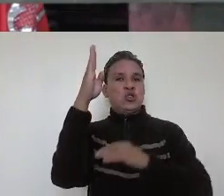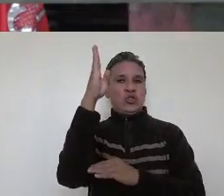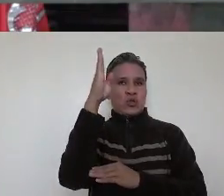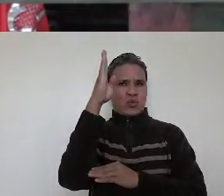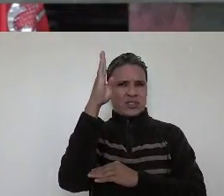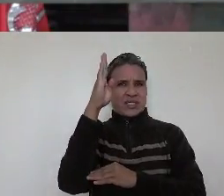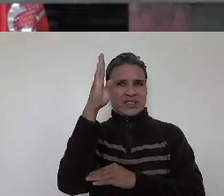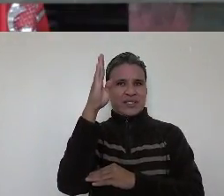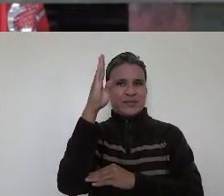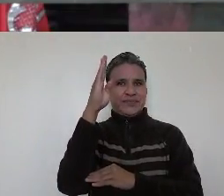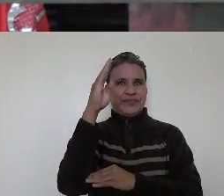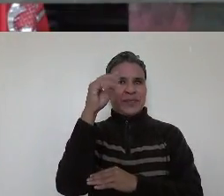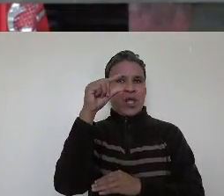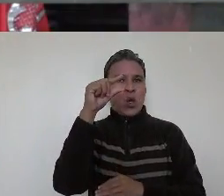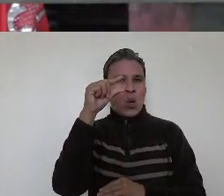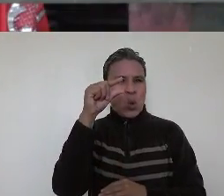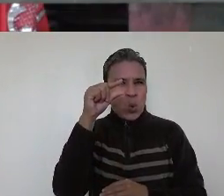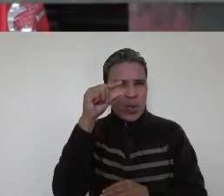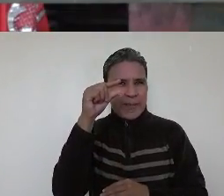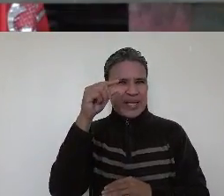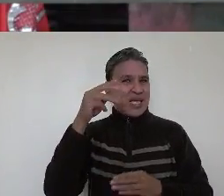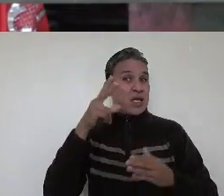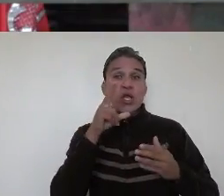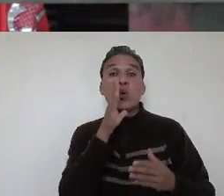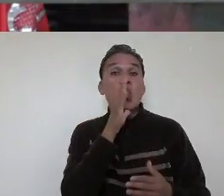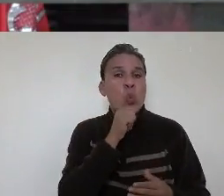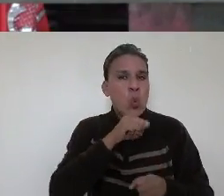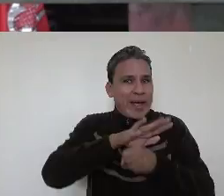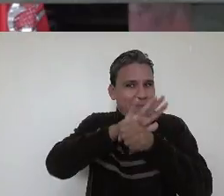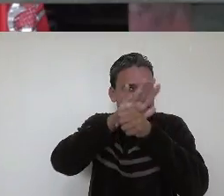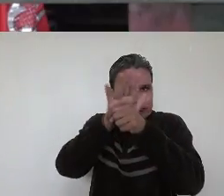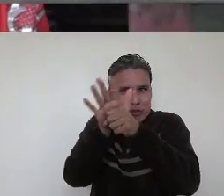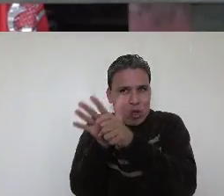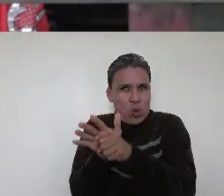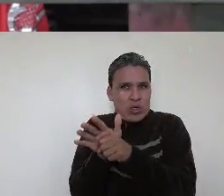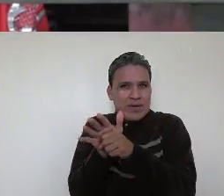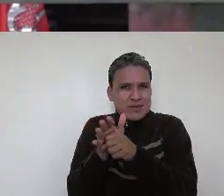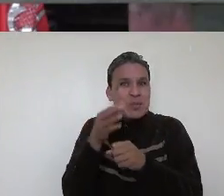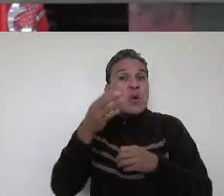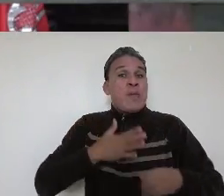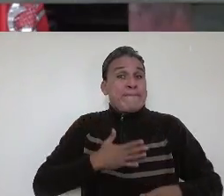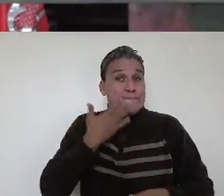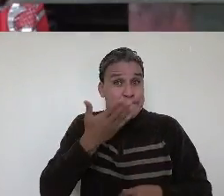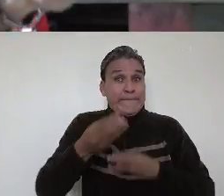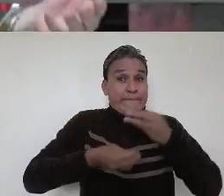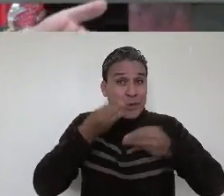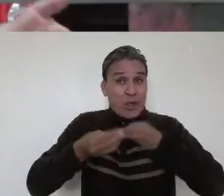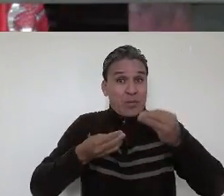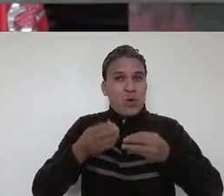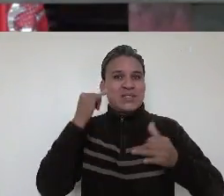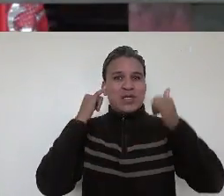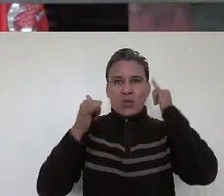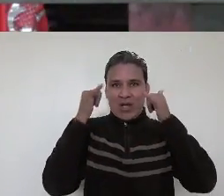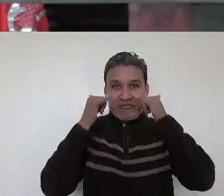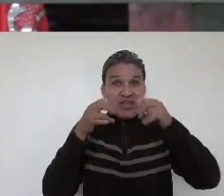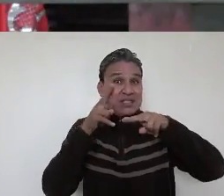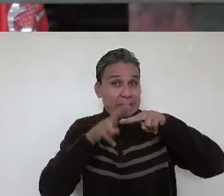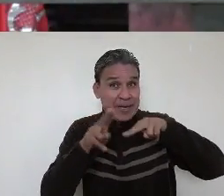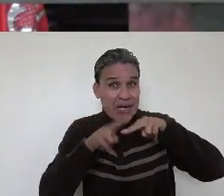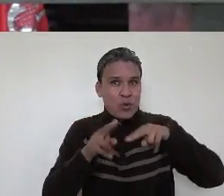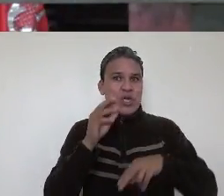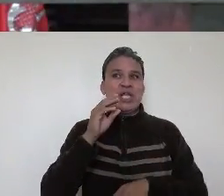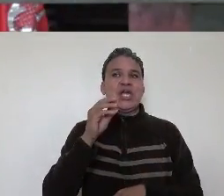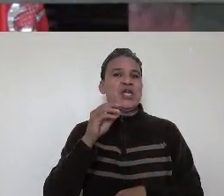pequeña, que se ha acabado la crisis de la pandemia, y entonces podemos hacer una fiesta para los niños, para los